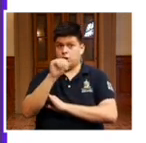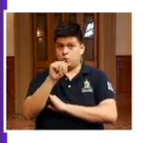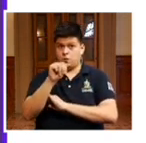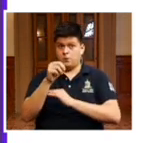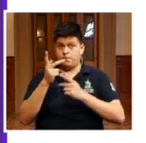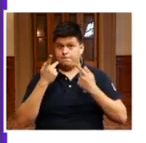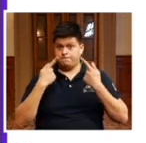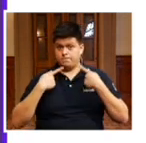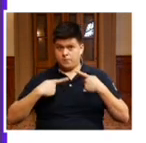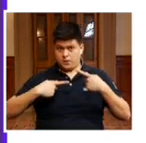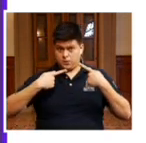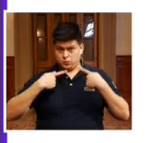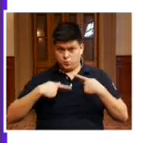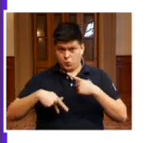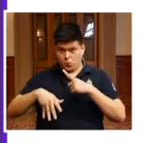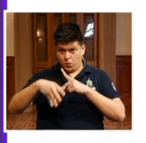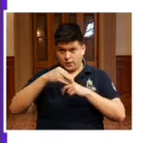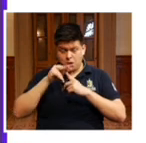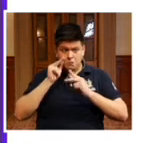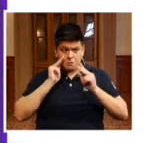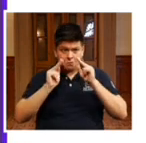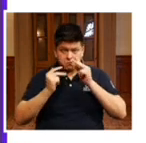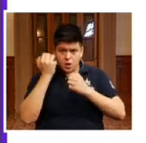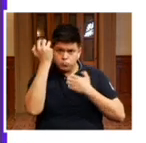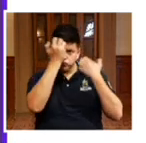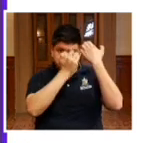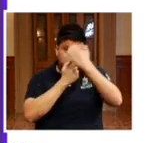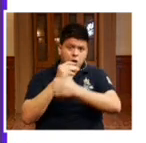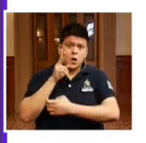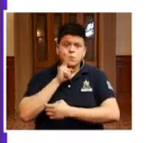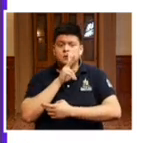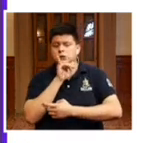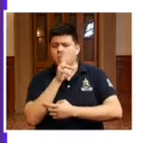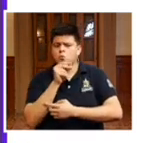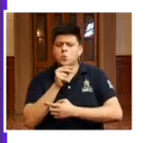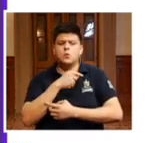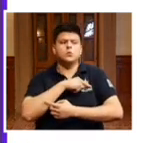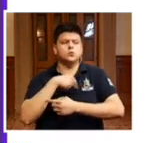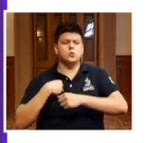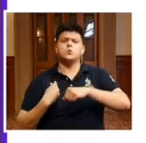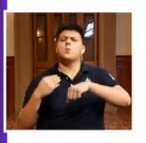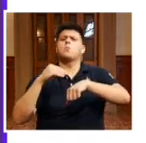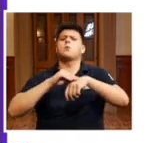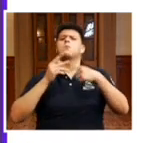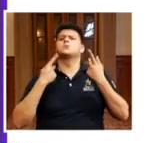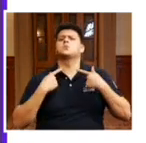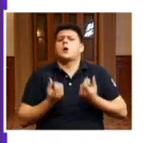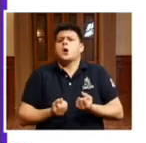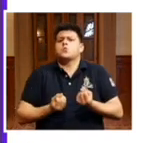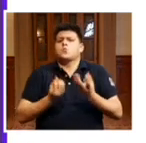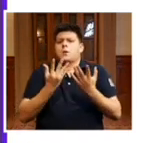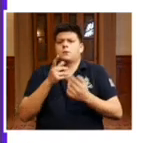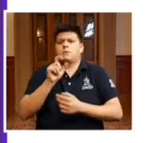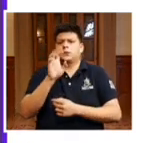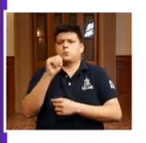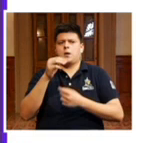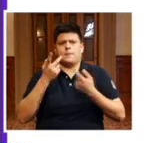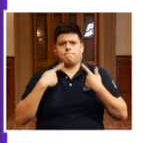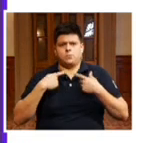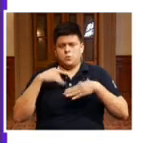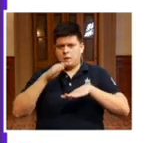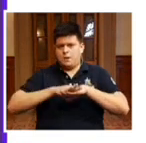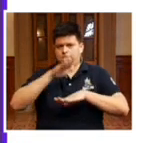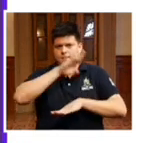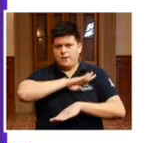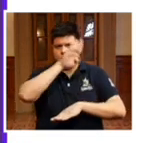245.249 personas para COVID-19 y hoy estamos sumando 29 defunciones más